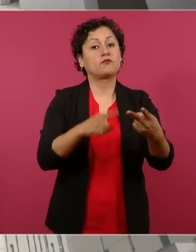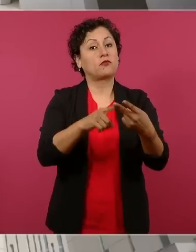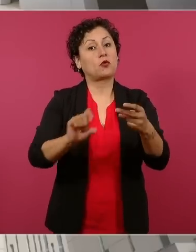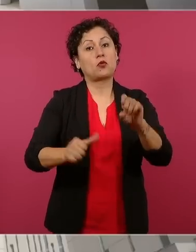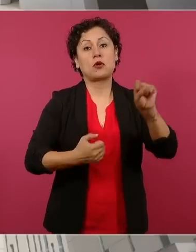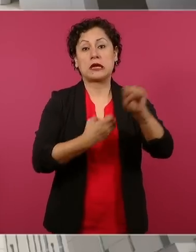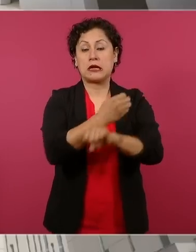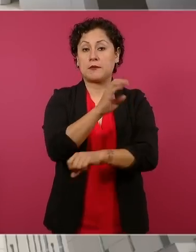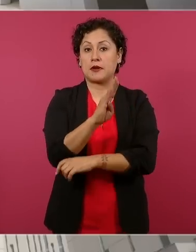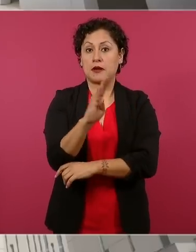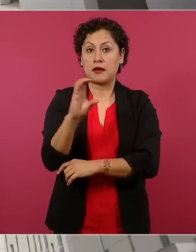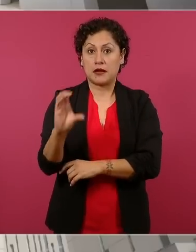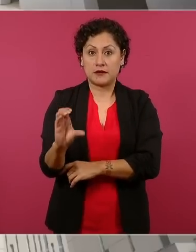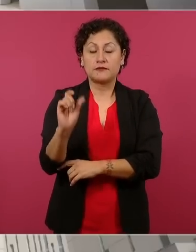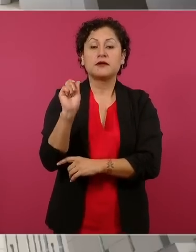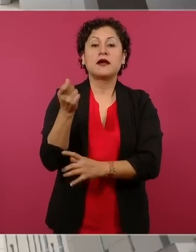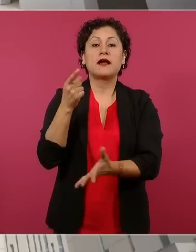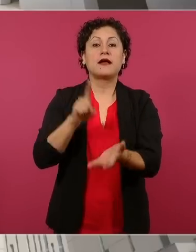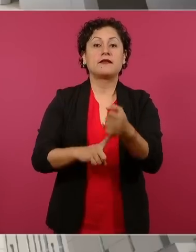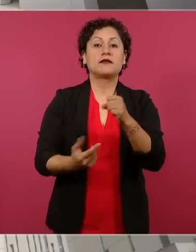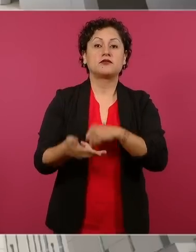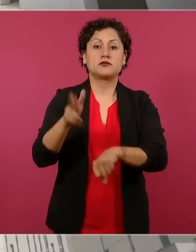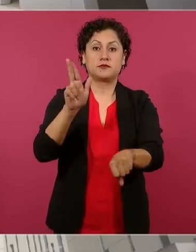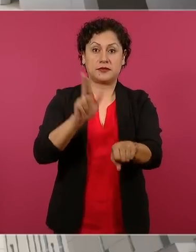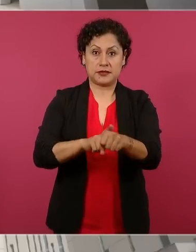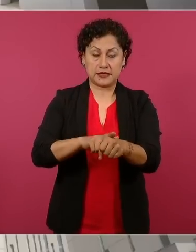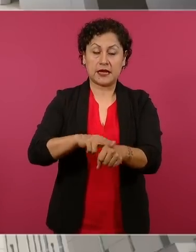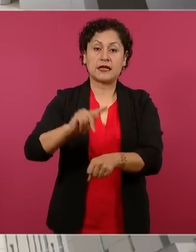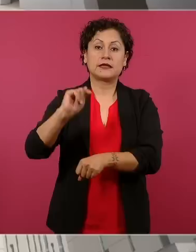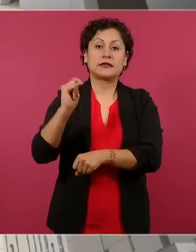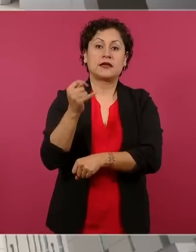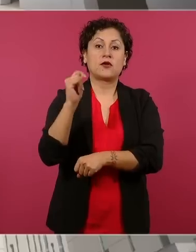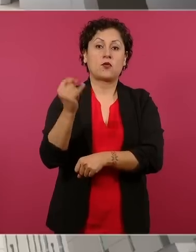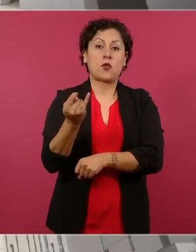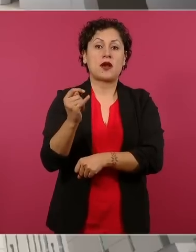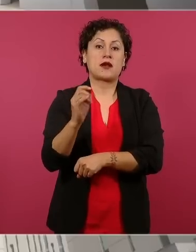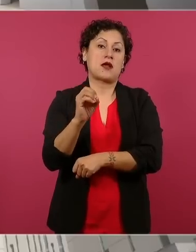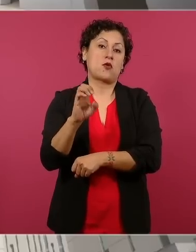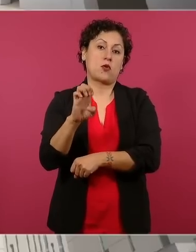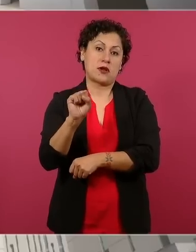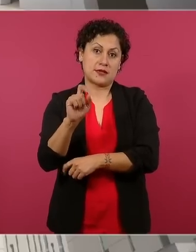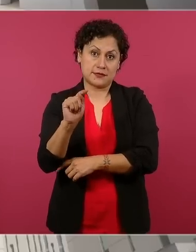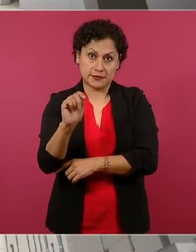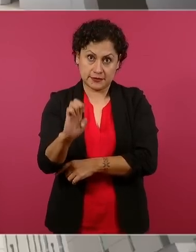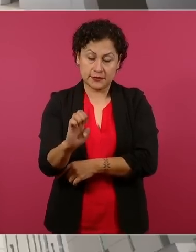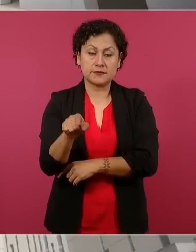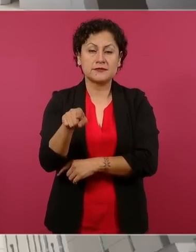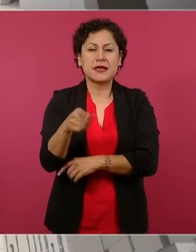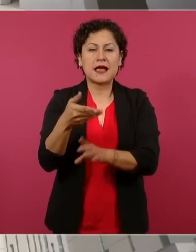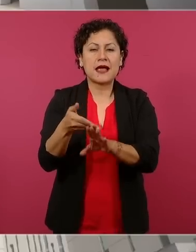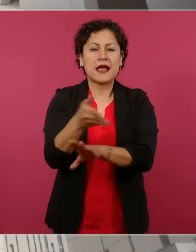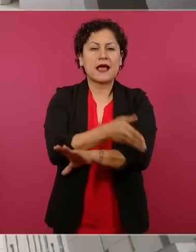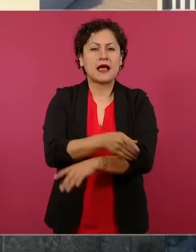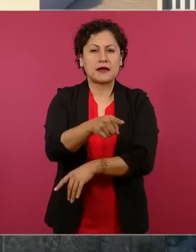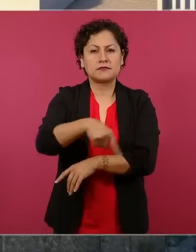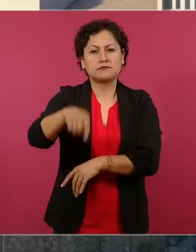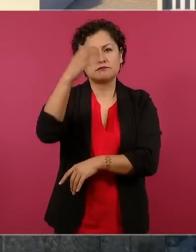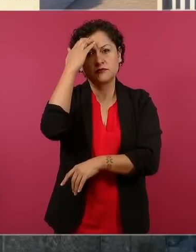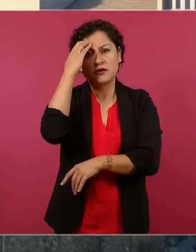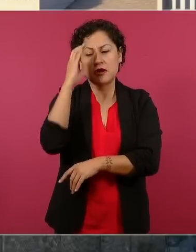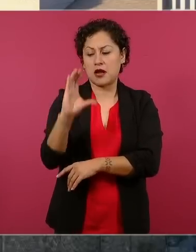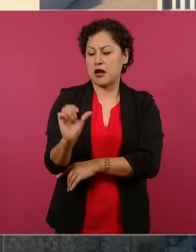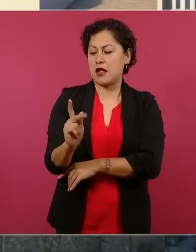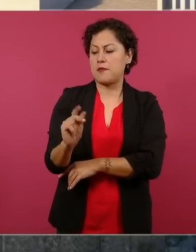el hospital de Tijuana, el General de Tijuana Zona Este. Anteriormente era lo que se conocía como un Capacits,